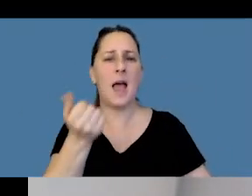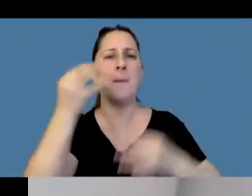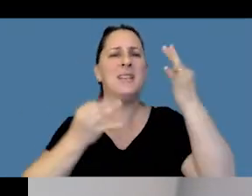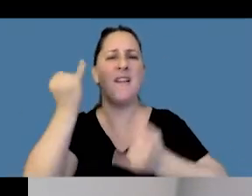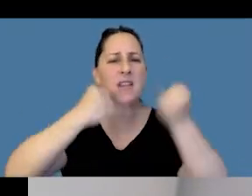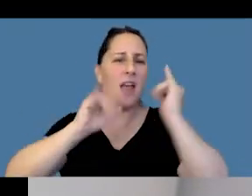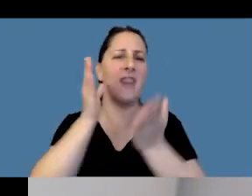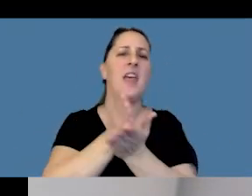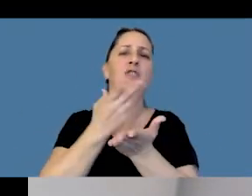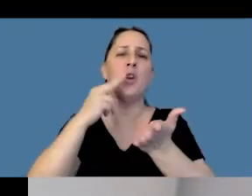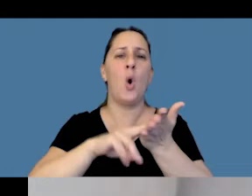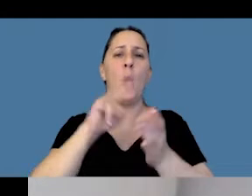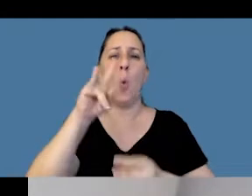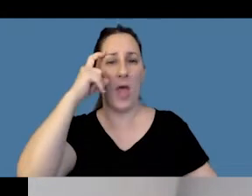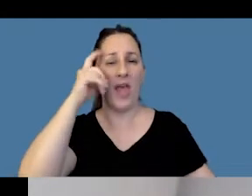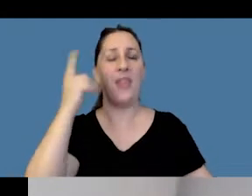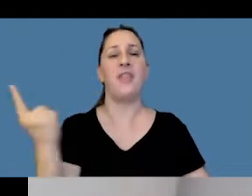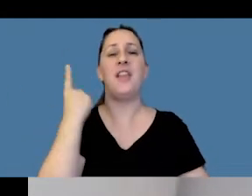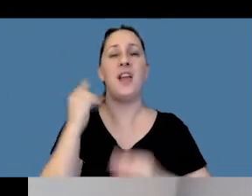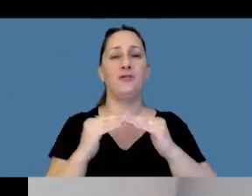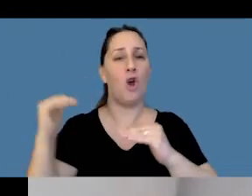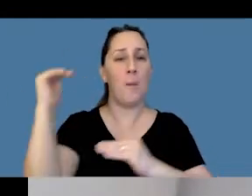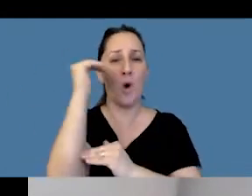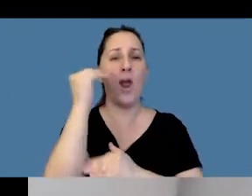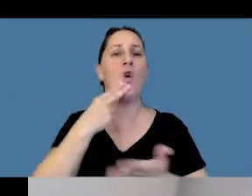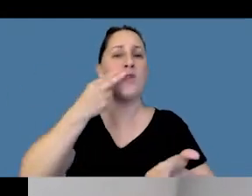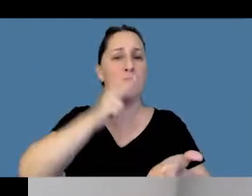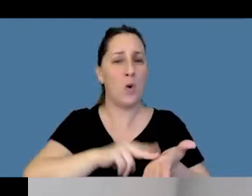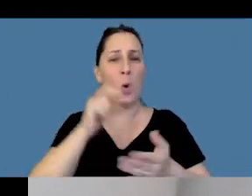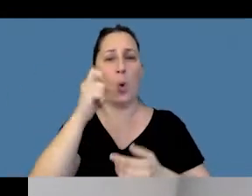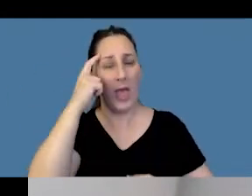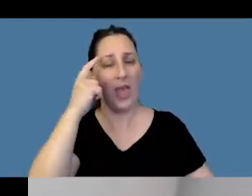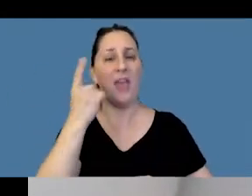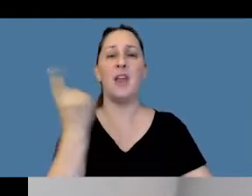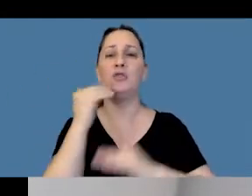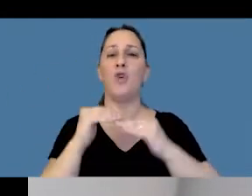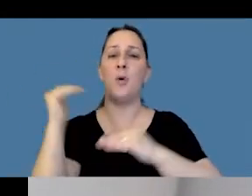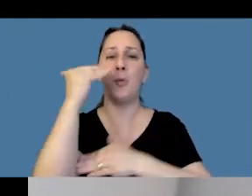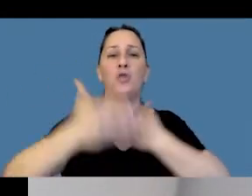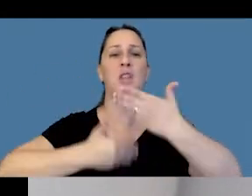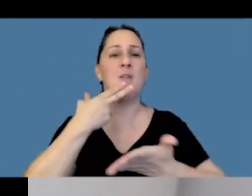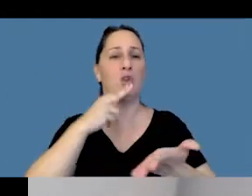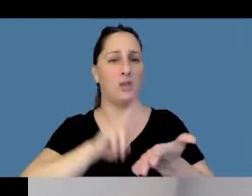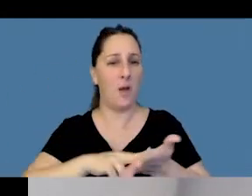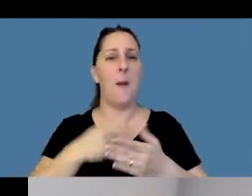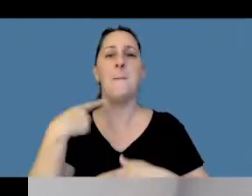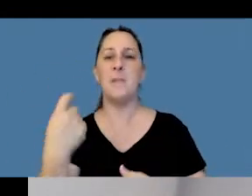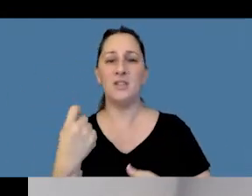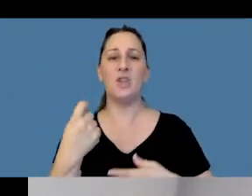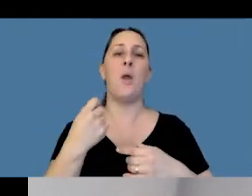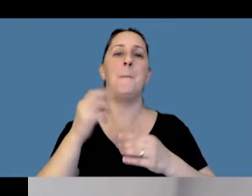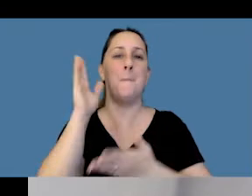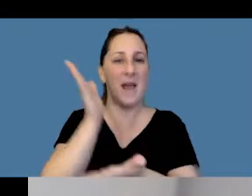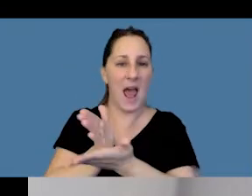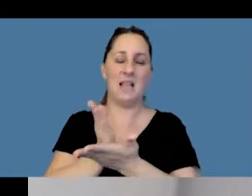derecho tributario de la UB, es directora de posgrado en impuestos de la UB, directora de posgrado en procedimiento tributario, previsional y régimen penal